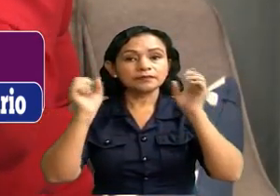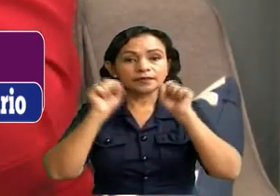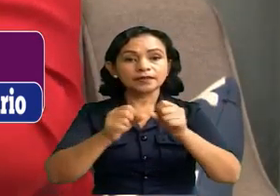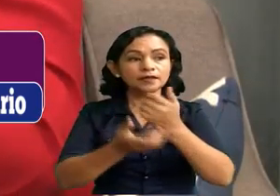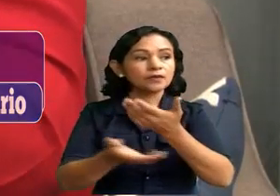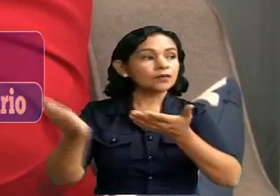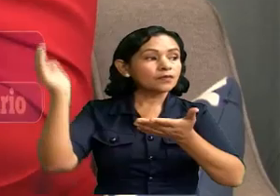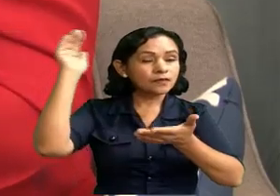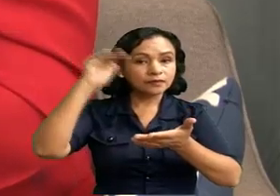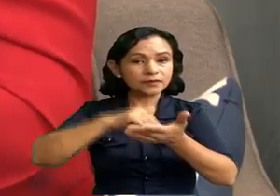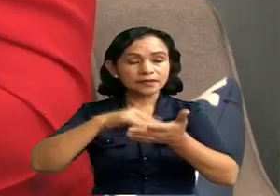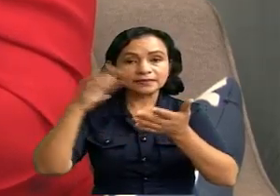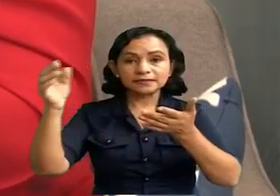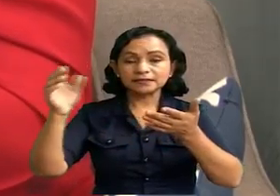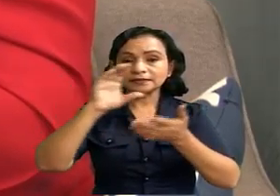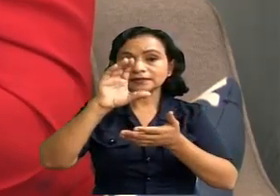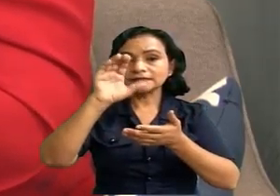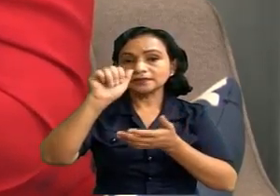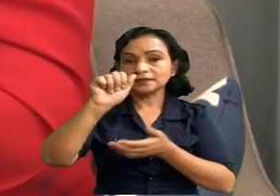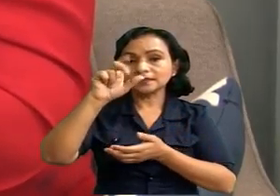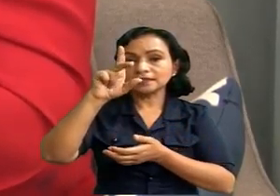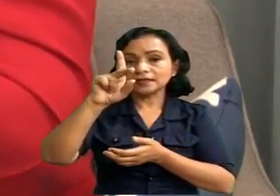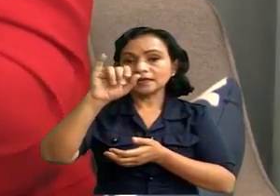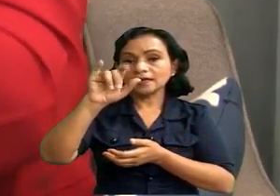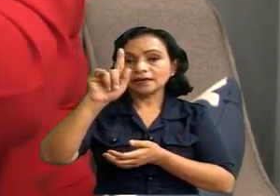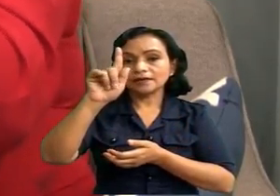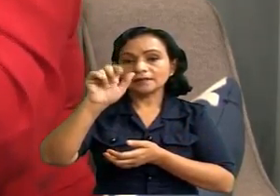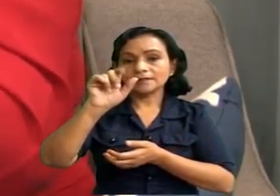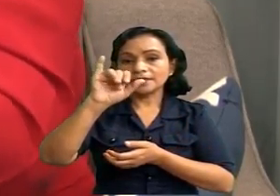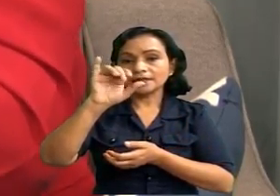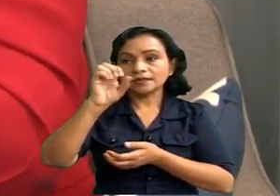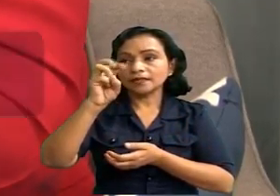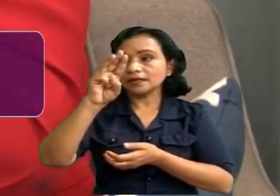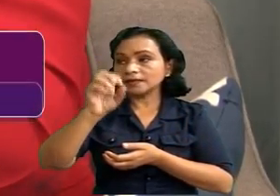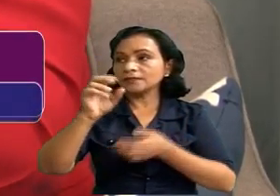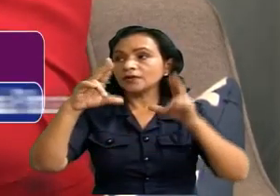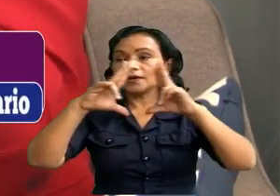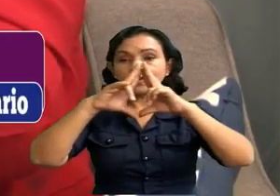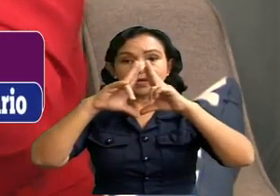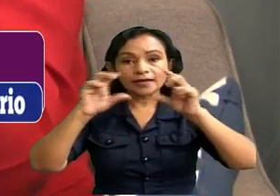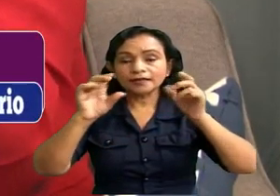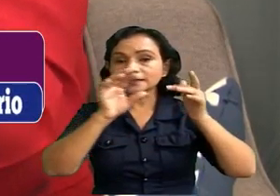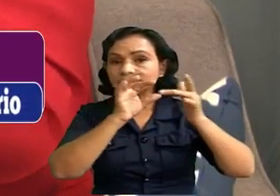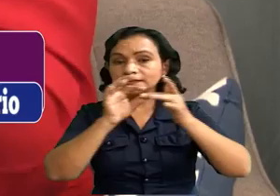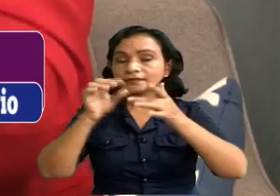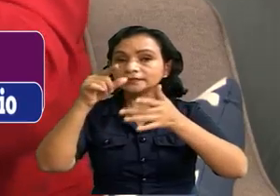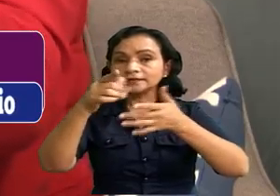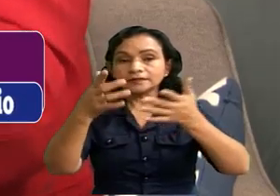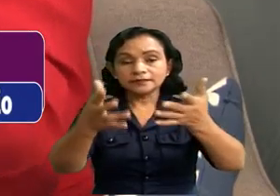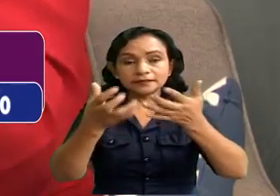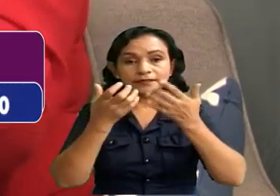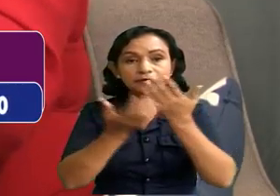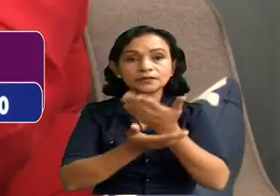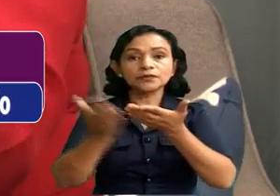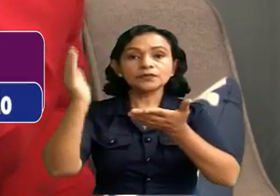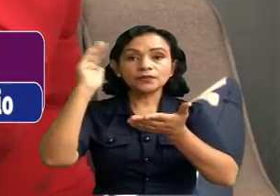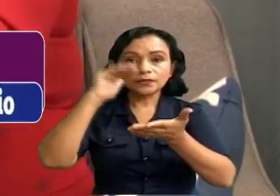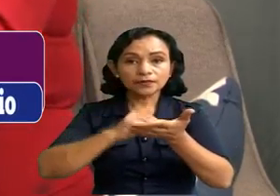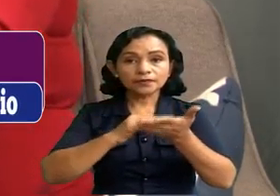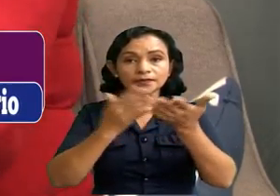capitalismo salvaje a nuestros países y en especial a Nicaragua. Esa es su lucha. Ellos quieren volver a